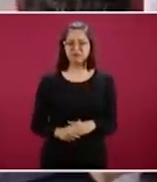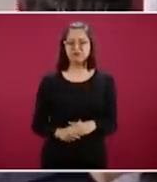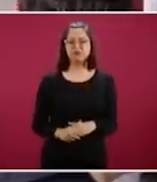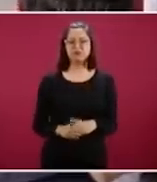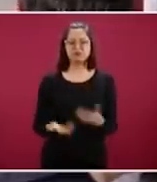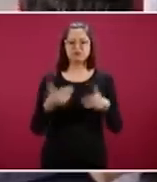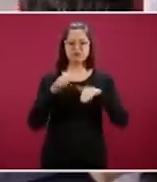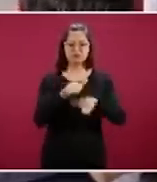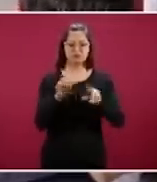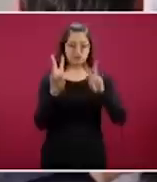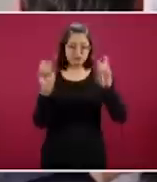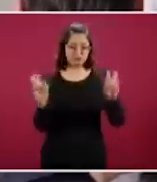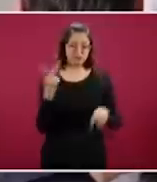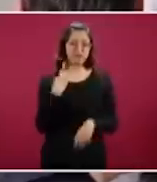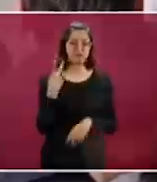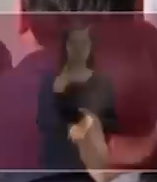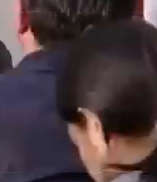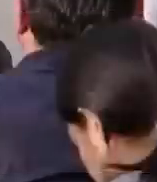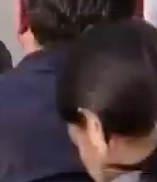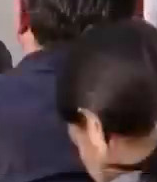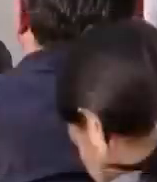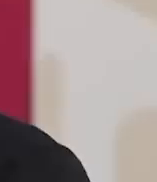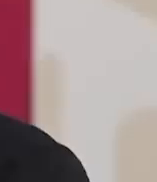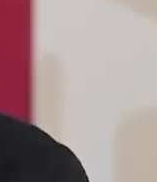en materia de política exterior.